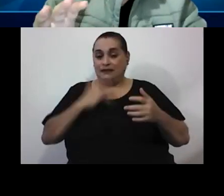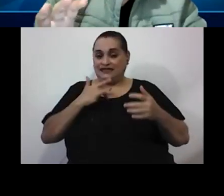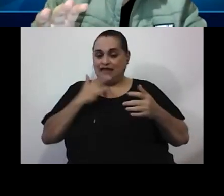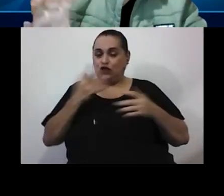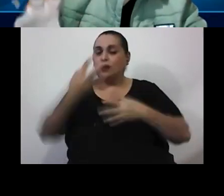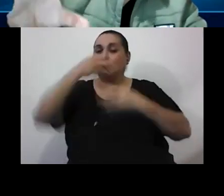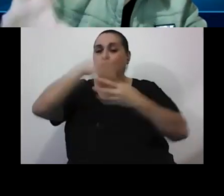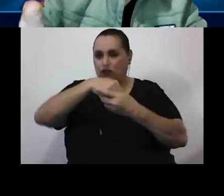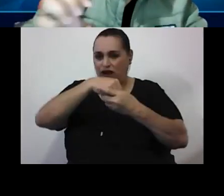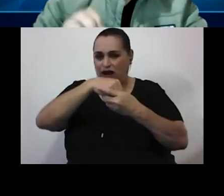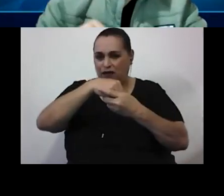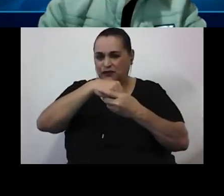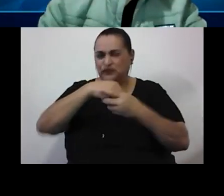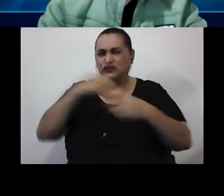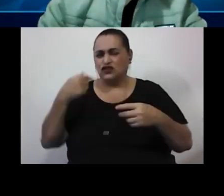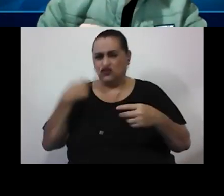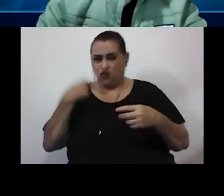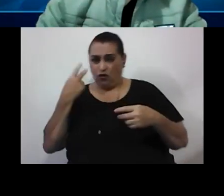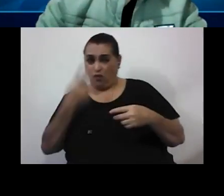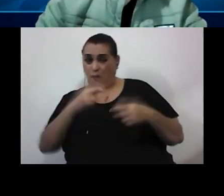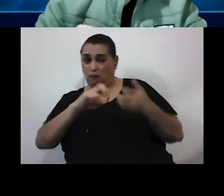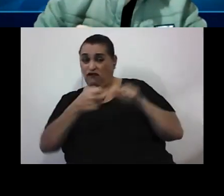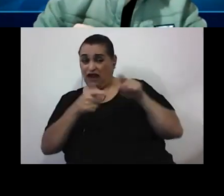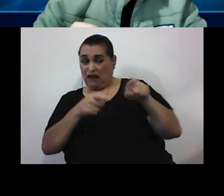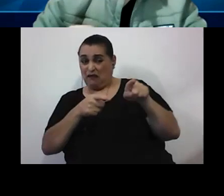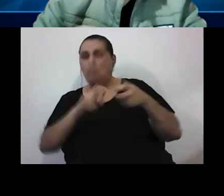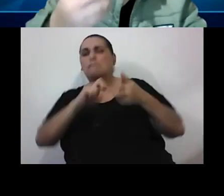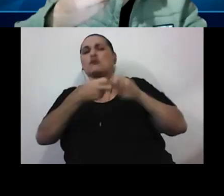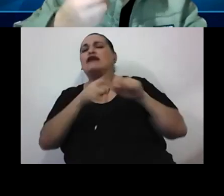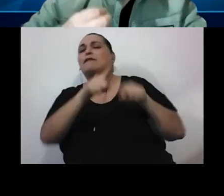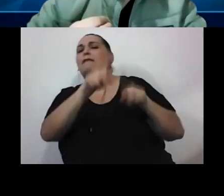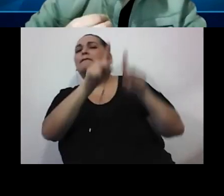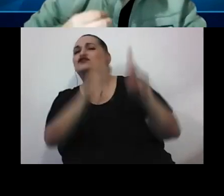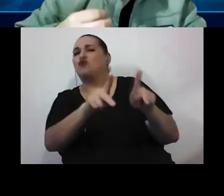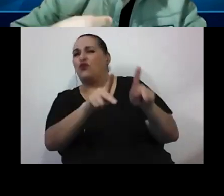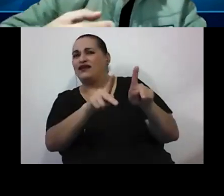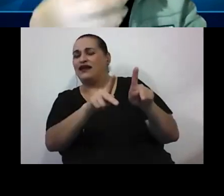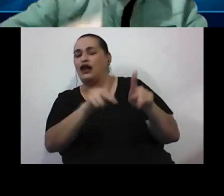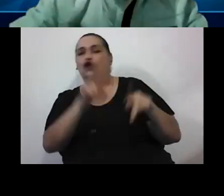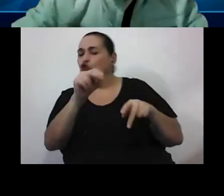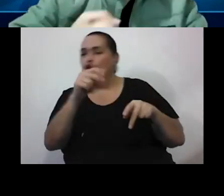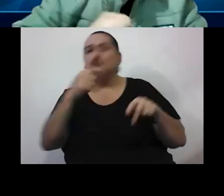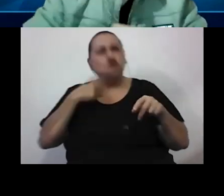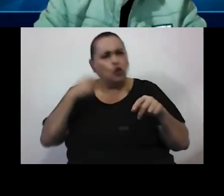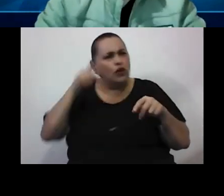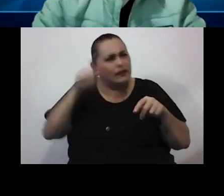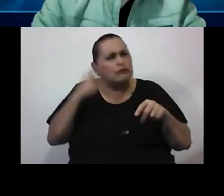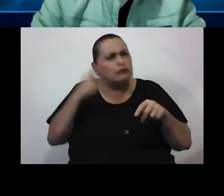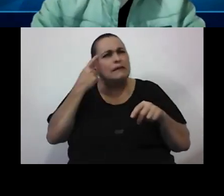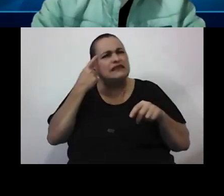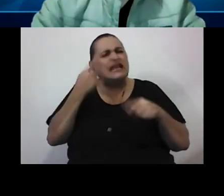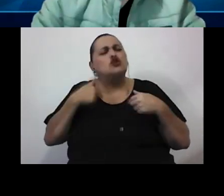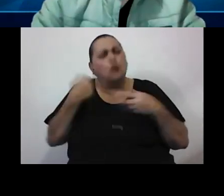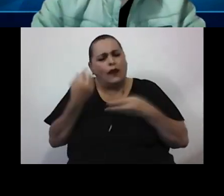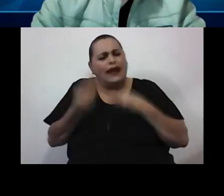términos de problema, el problema lo tiene esa persona. Cuando yo hablo en temas de desafío, yo tengo el desafío de qué puedo hacer con el comportamiento de